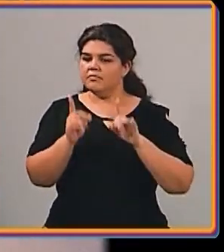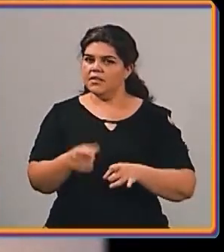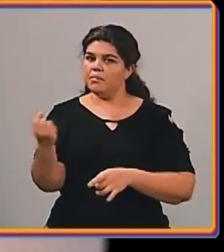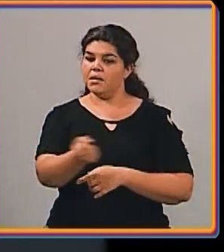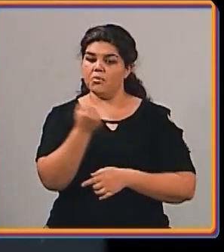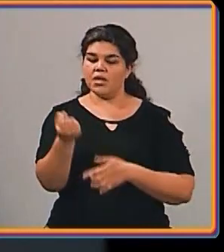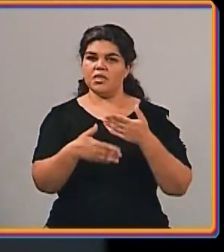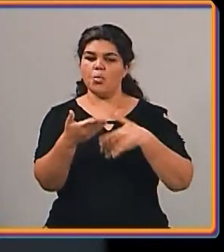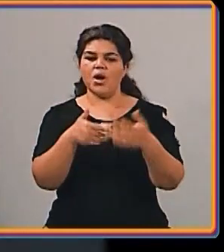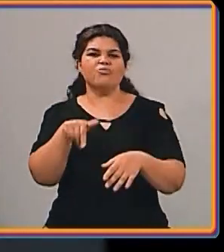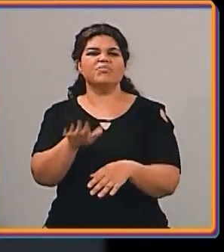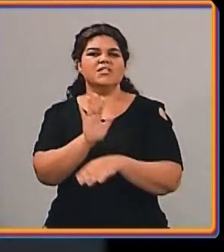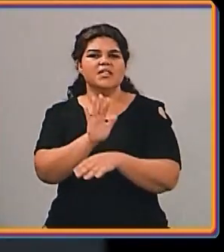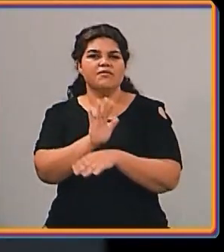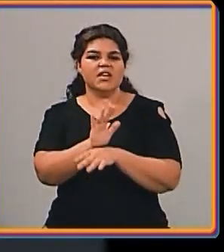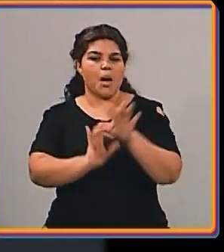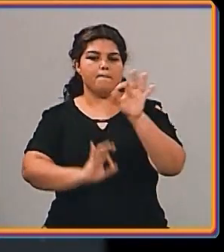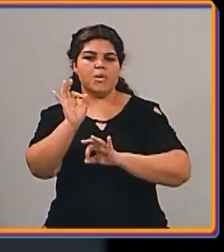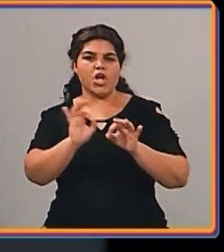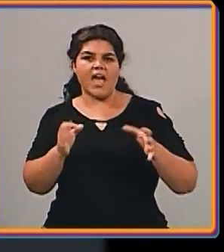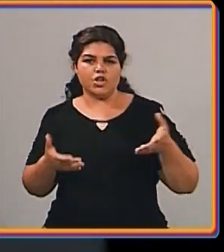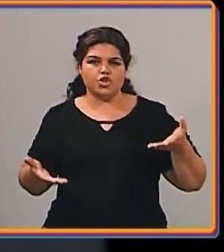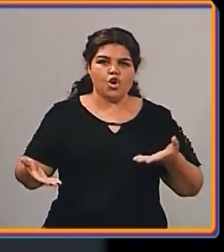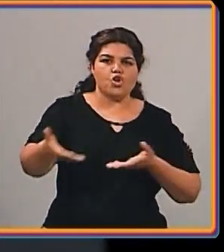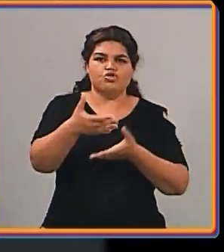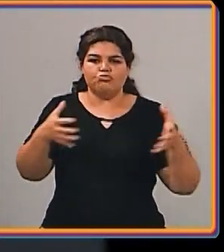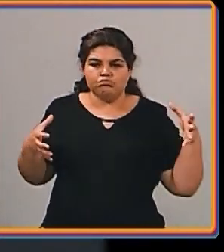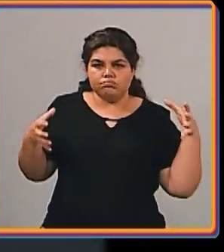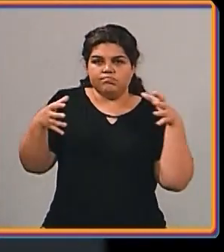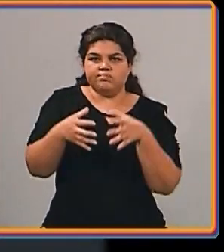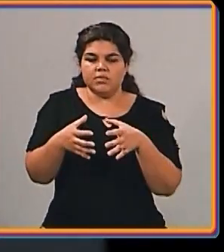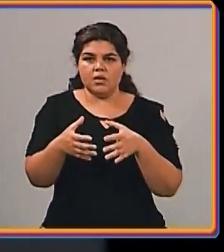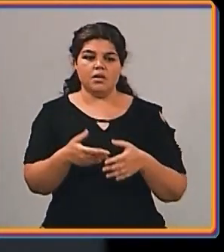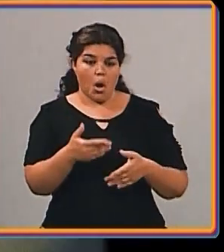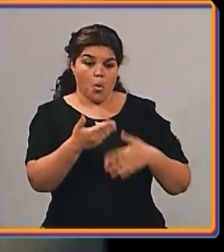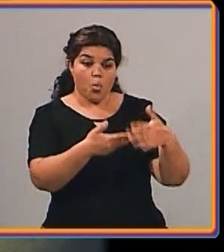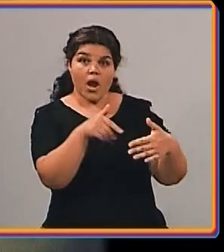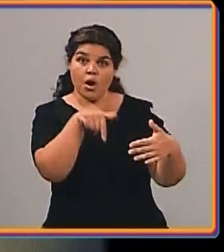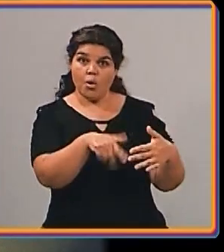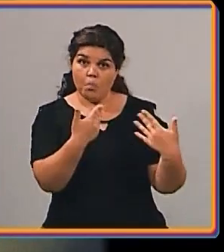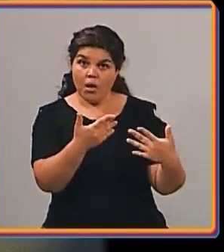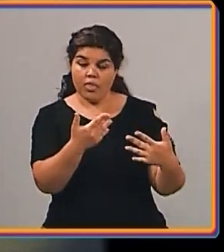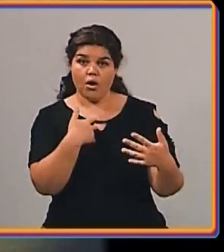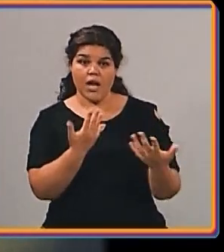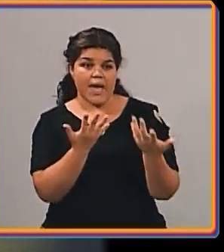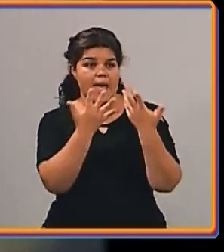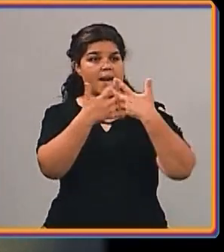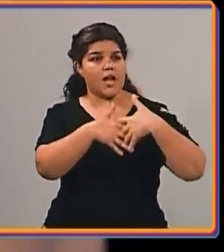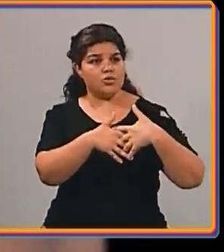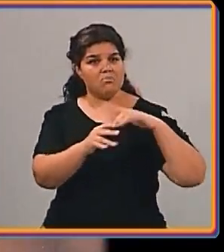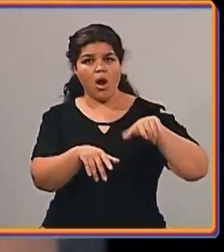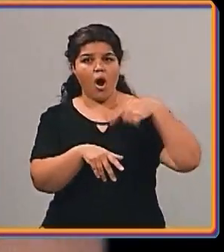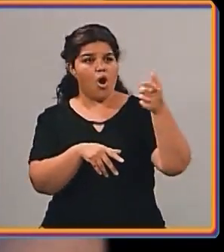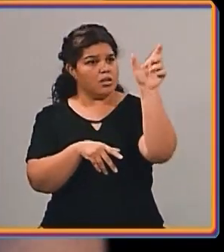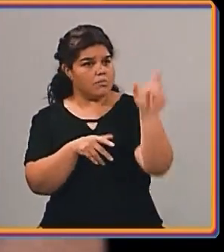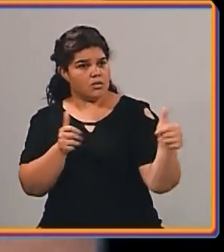comunes. Desde el juego podemos generar un vínculo, una relación con un otro, en el que a lo mejor en otro